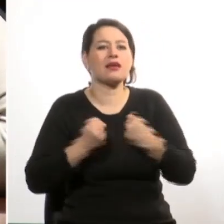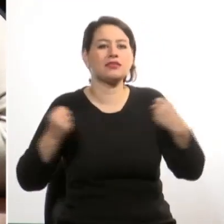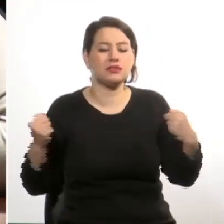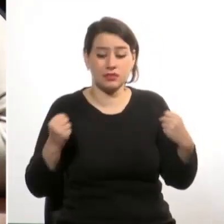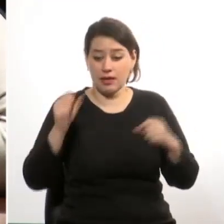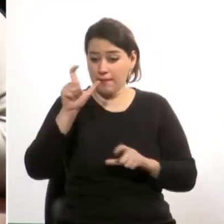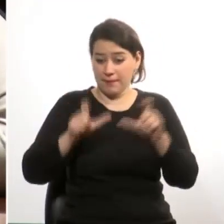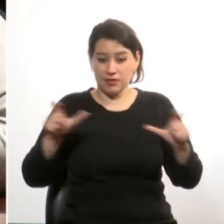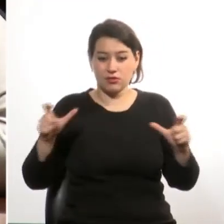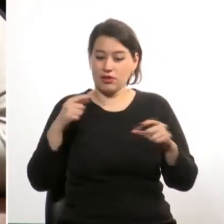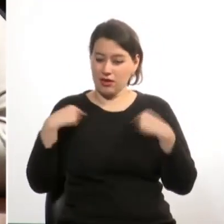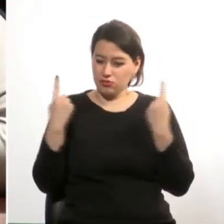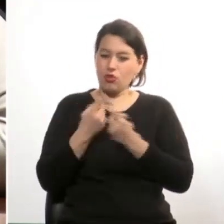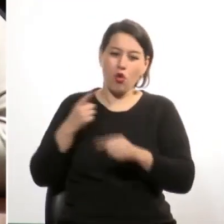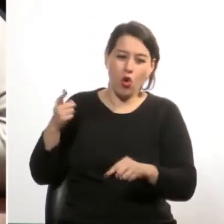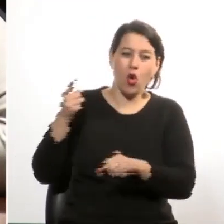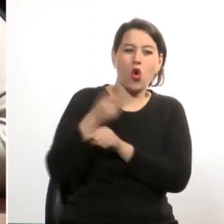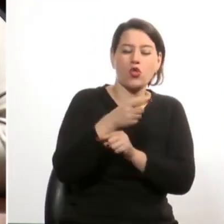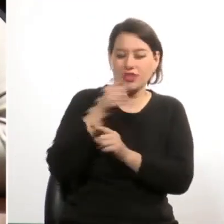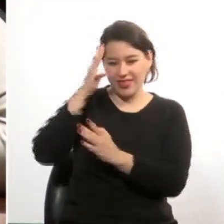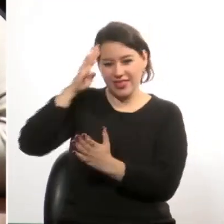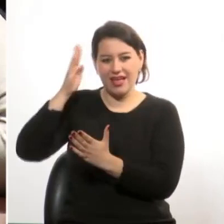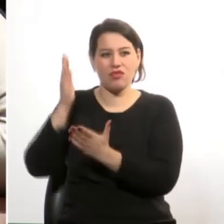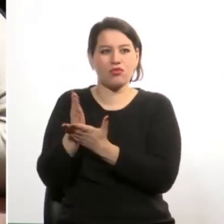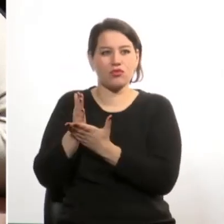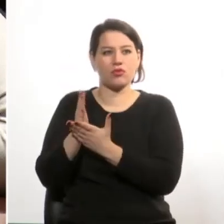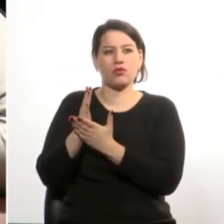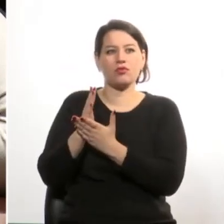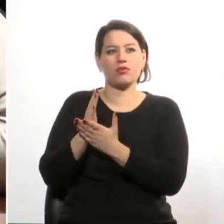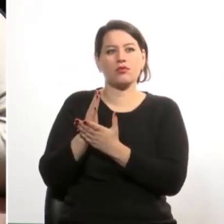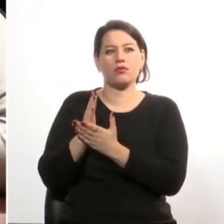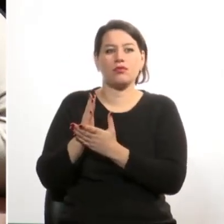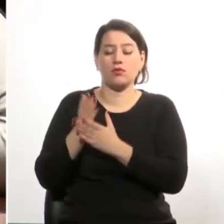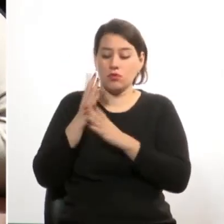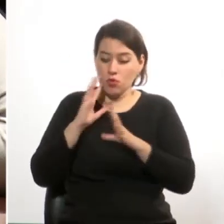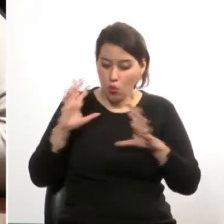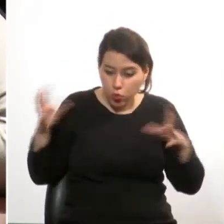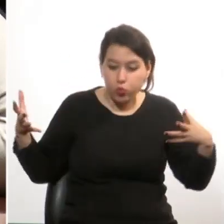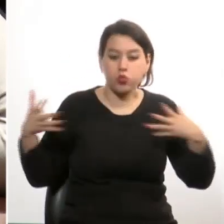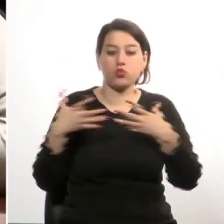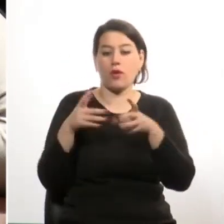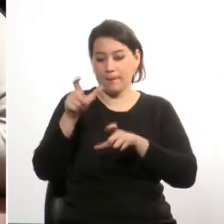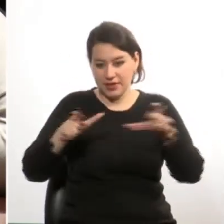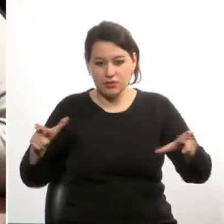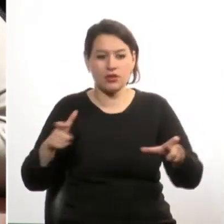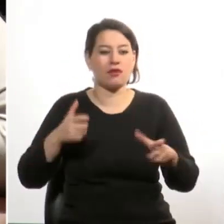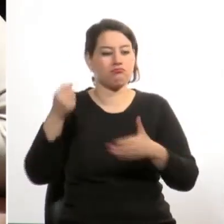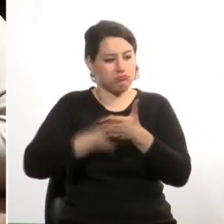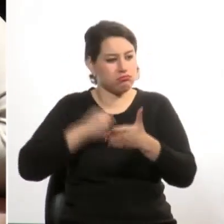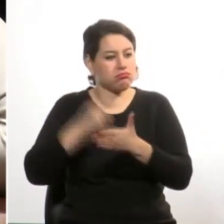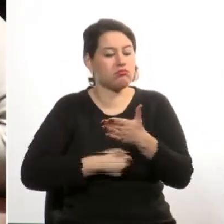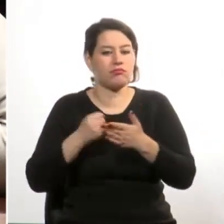de los que nos oponíamos a la dictadura, que construyó junto al pueblo movilizado